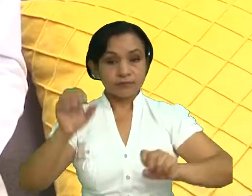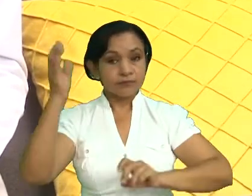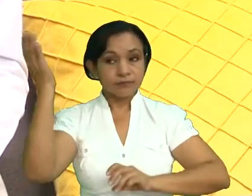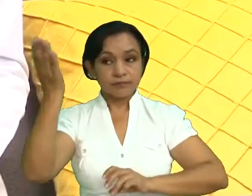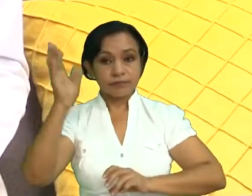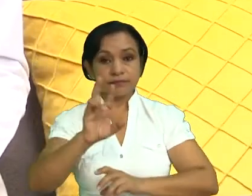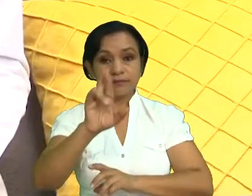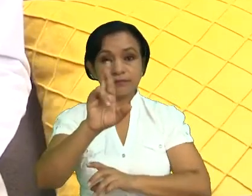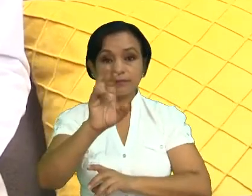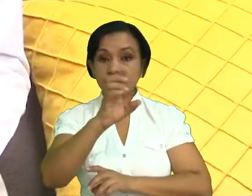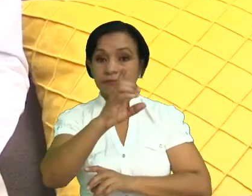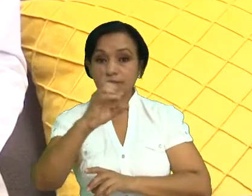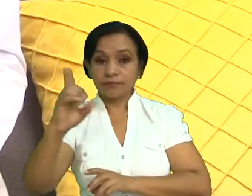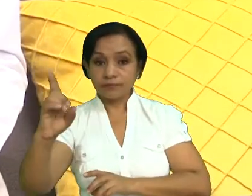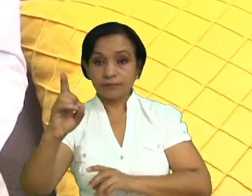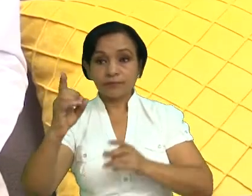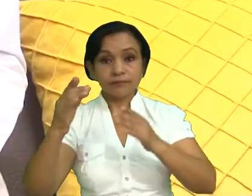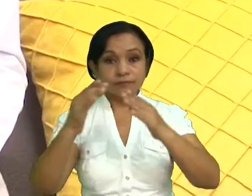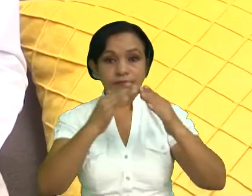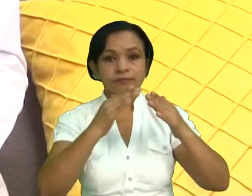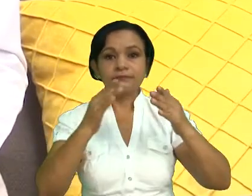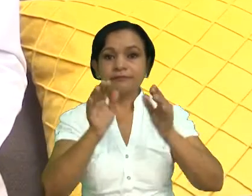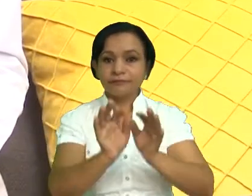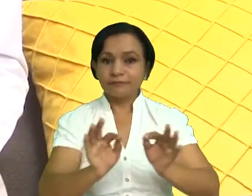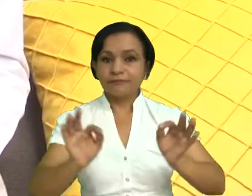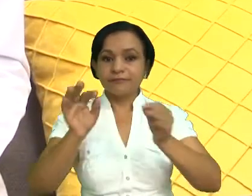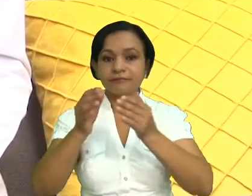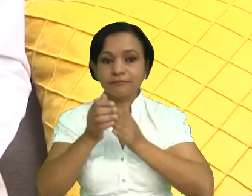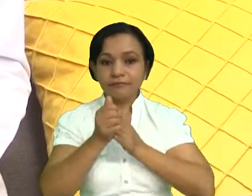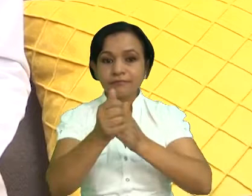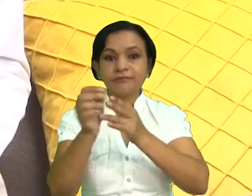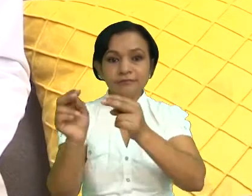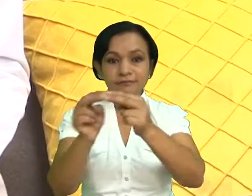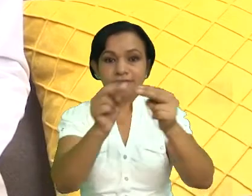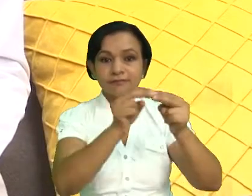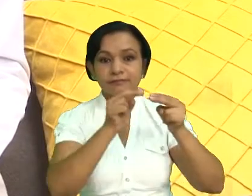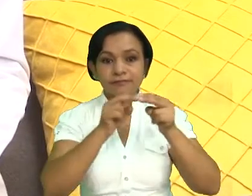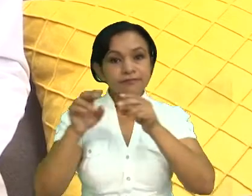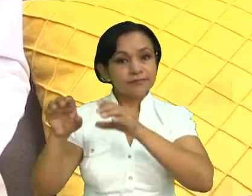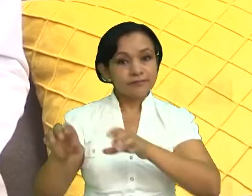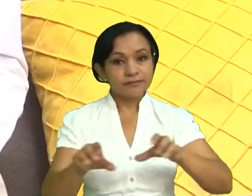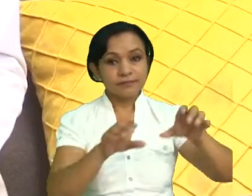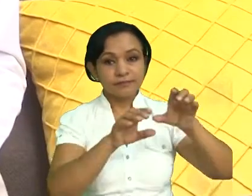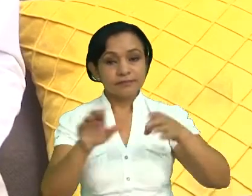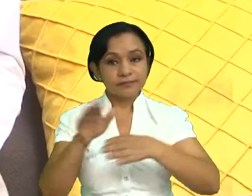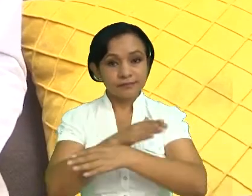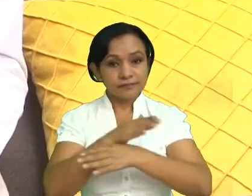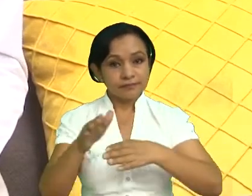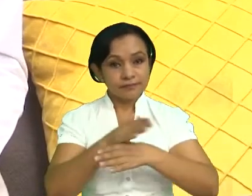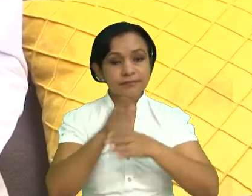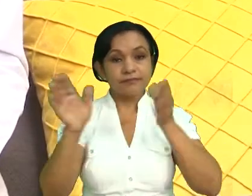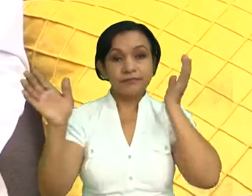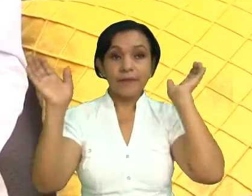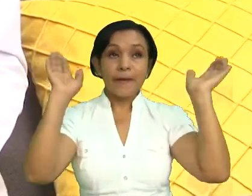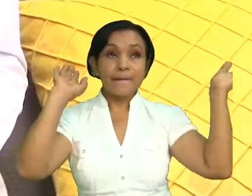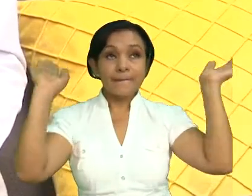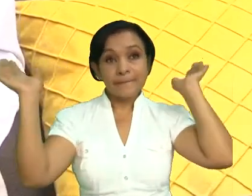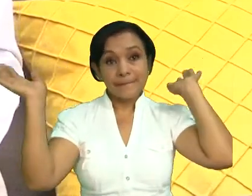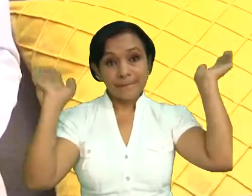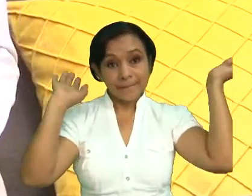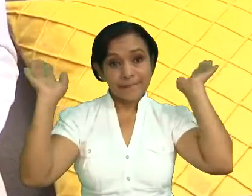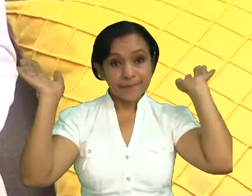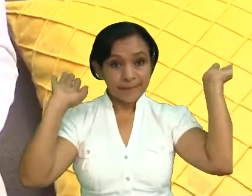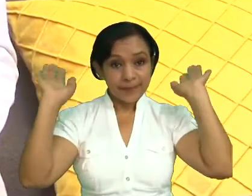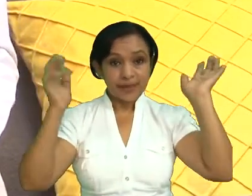red comunitaria, que son nuestros aliados principales en todas estas acciones, como usted mencionó, las acciones de los mercados que nosotros